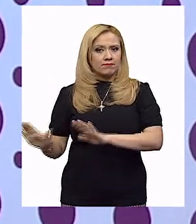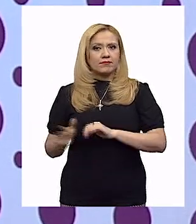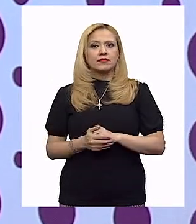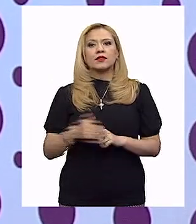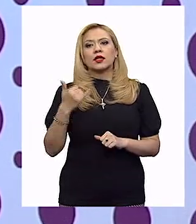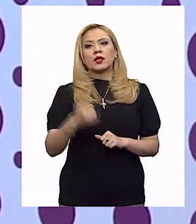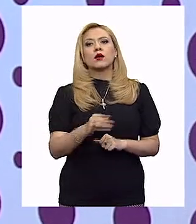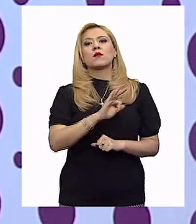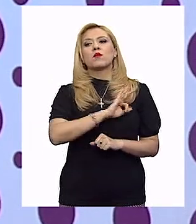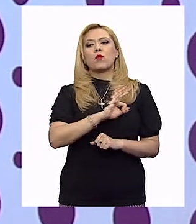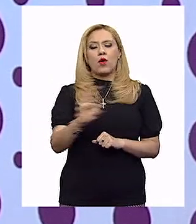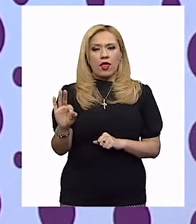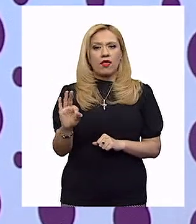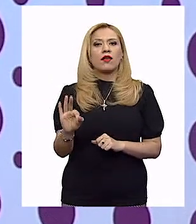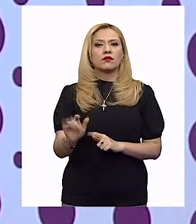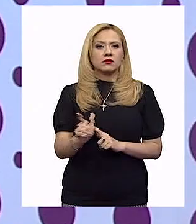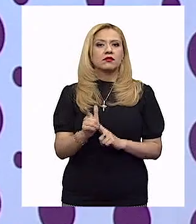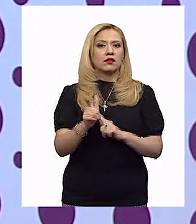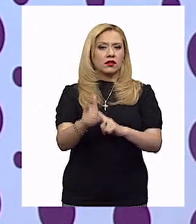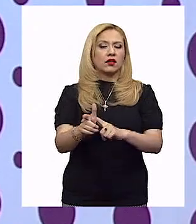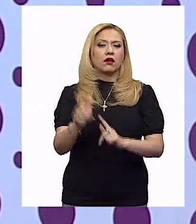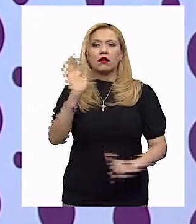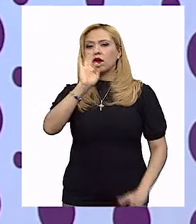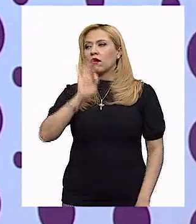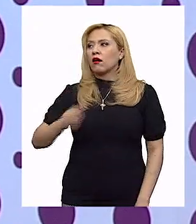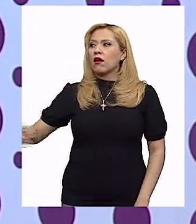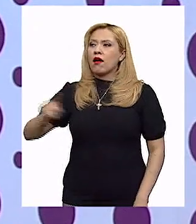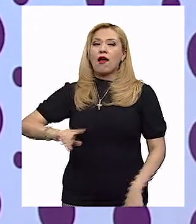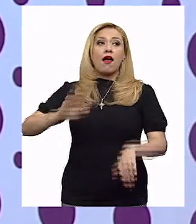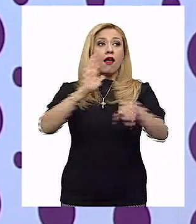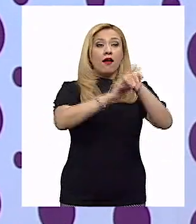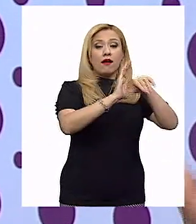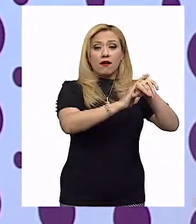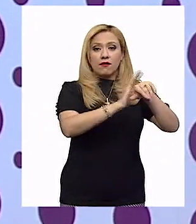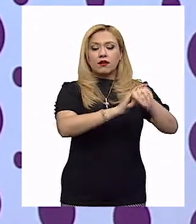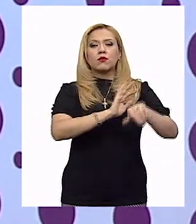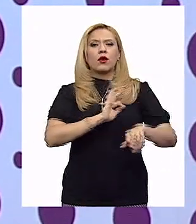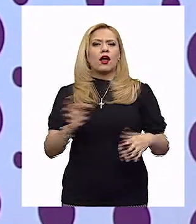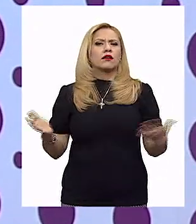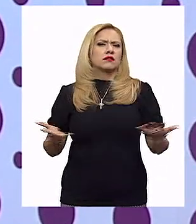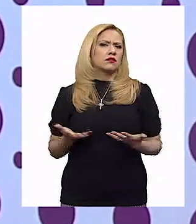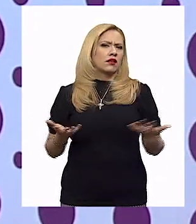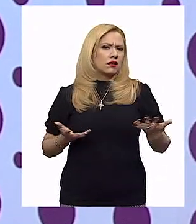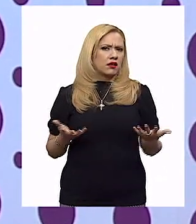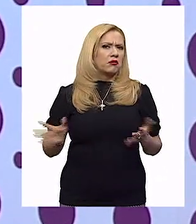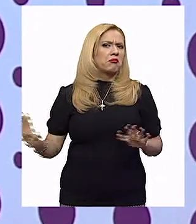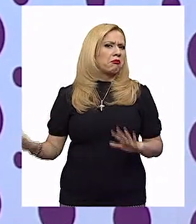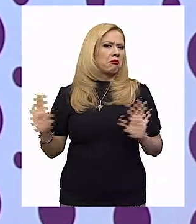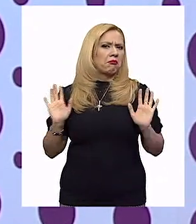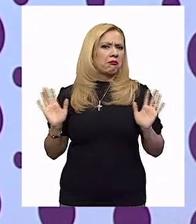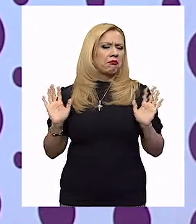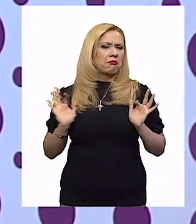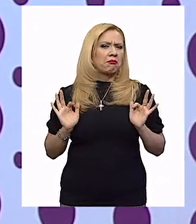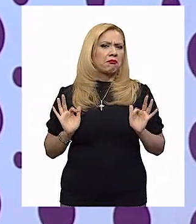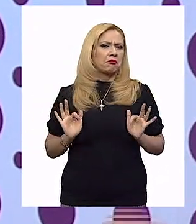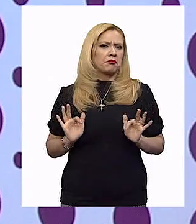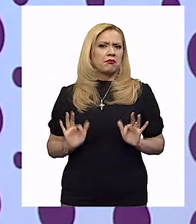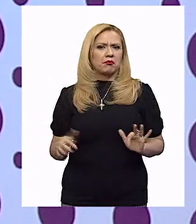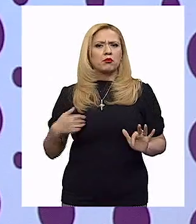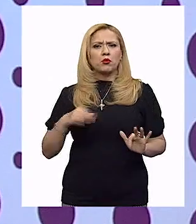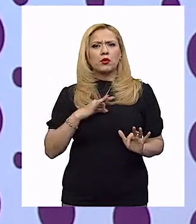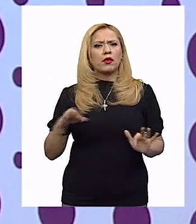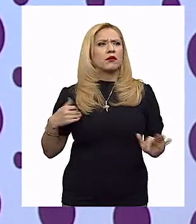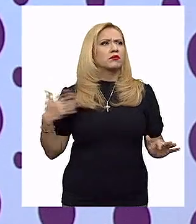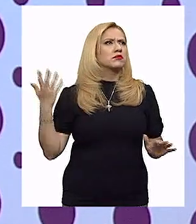y que pueda permitir que los alertadores pues puedan hacerlo, ¿no? Puedan tener el atrevimiento de poder